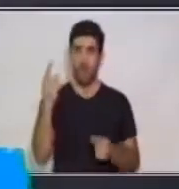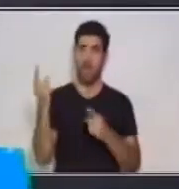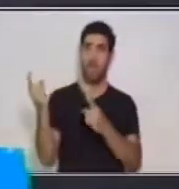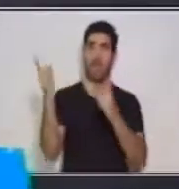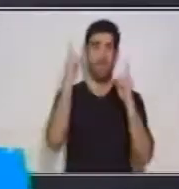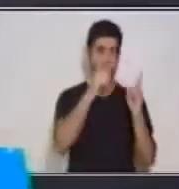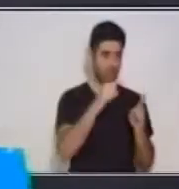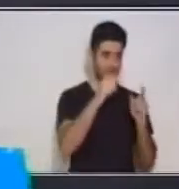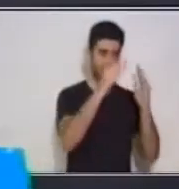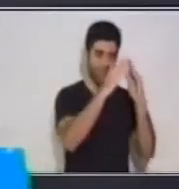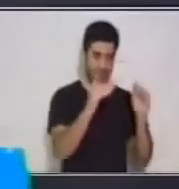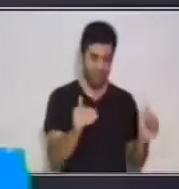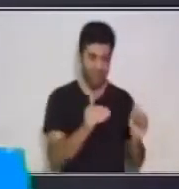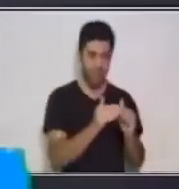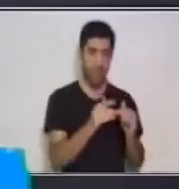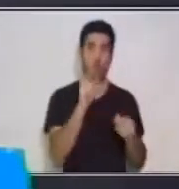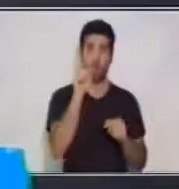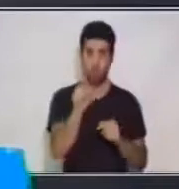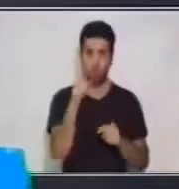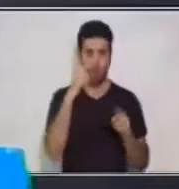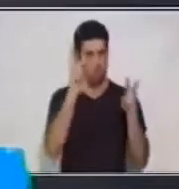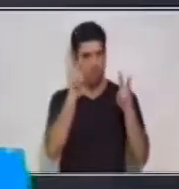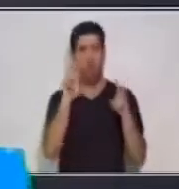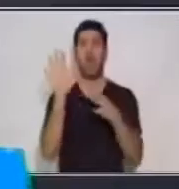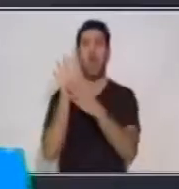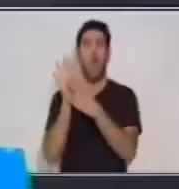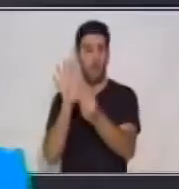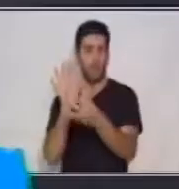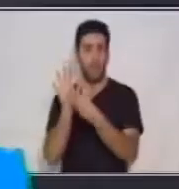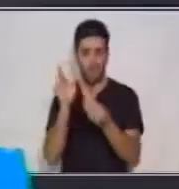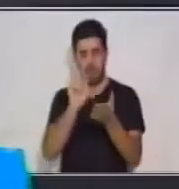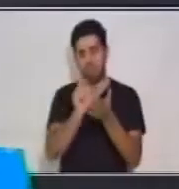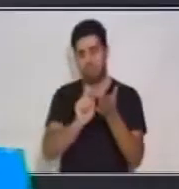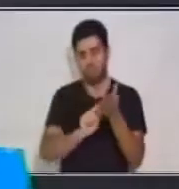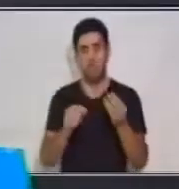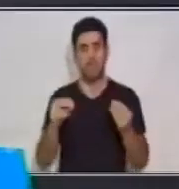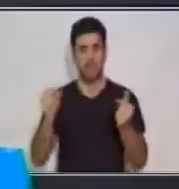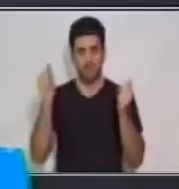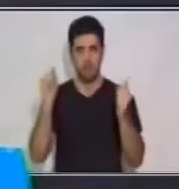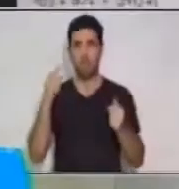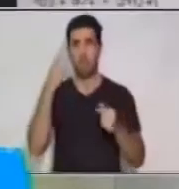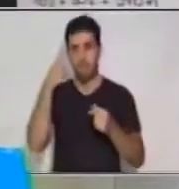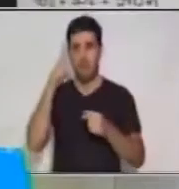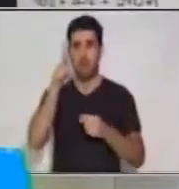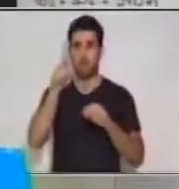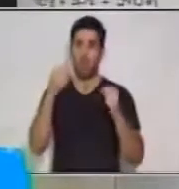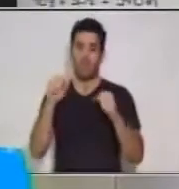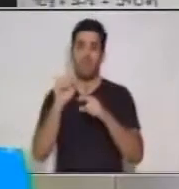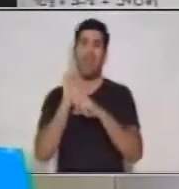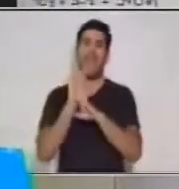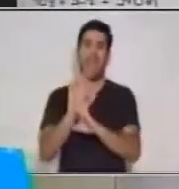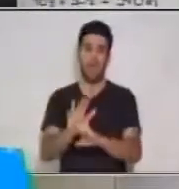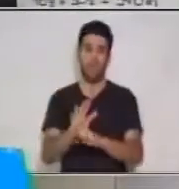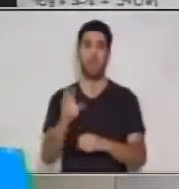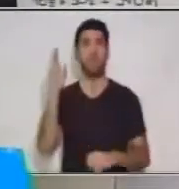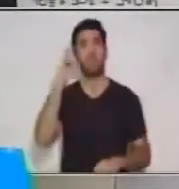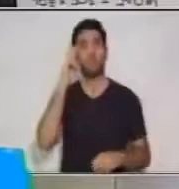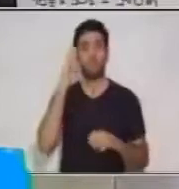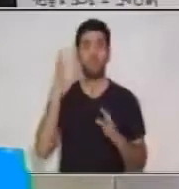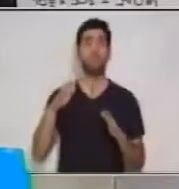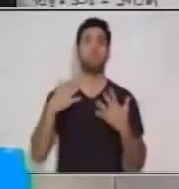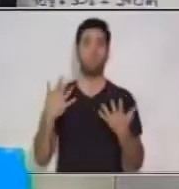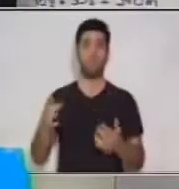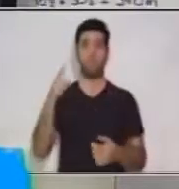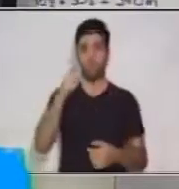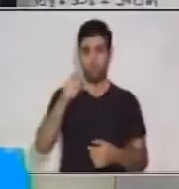del triángulo anterior, podemos resolver este ejemplo del día de hoy. Recuerda, todas